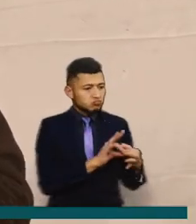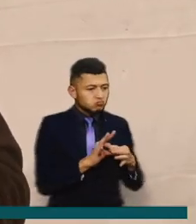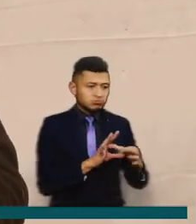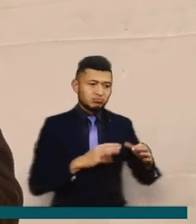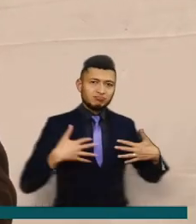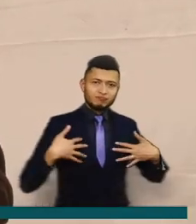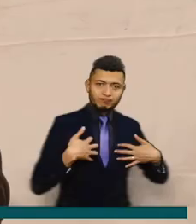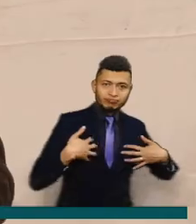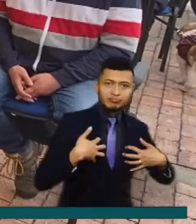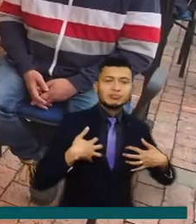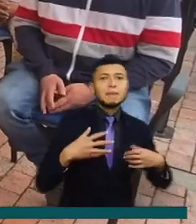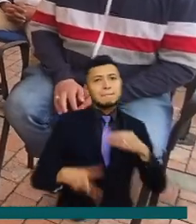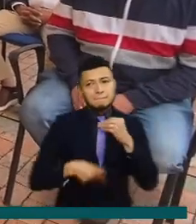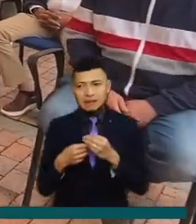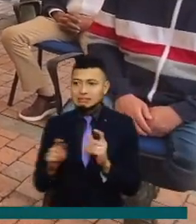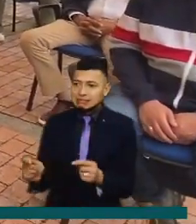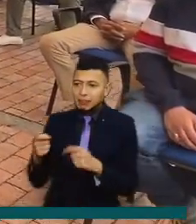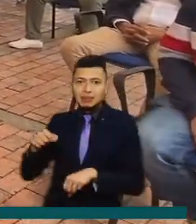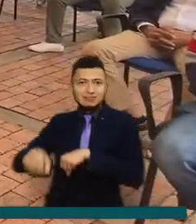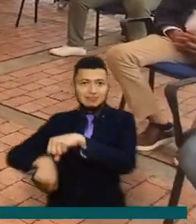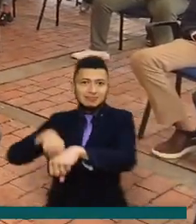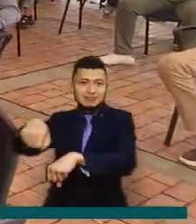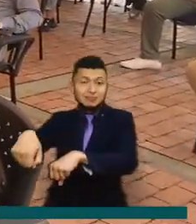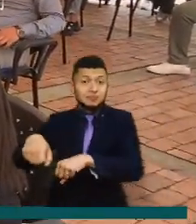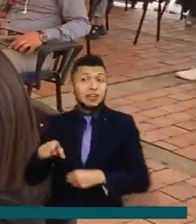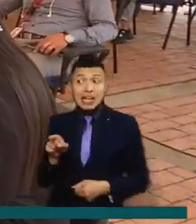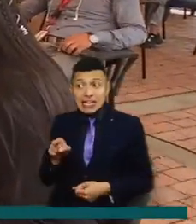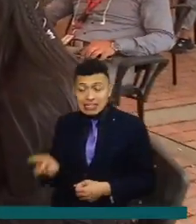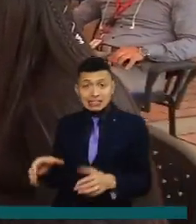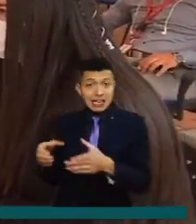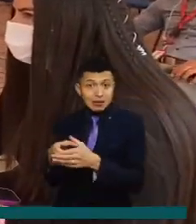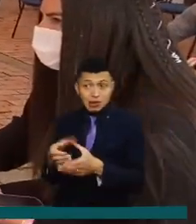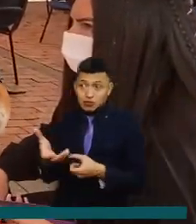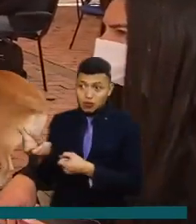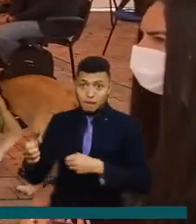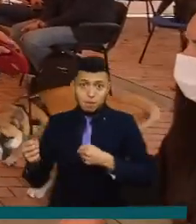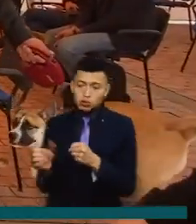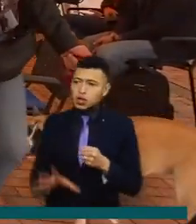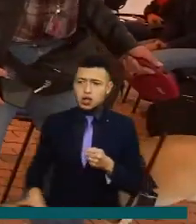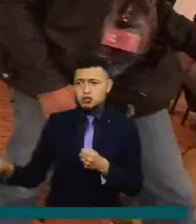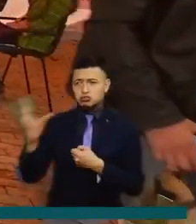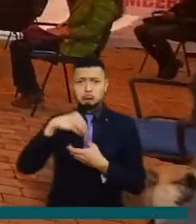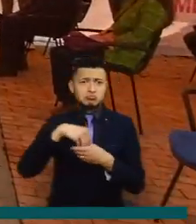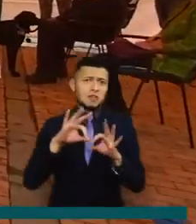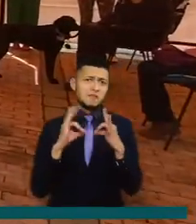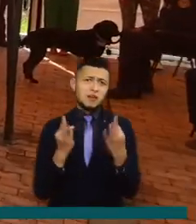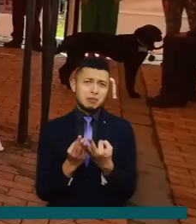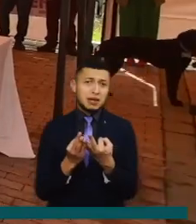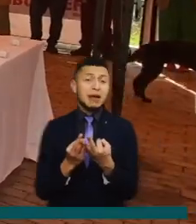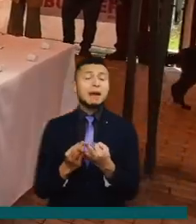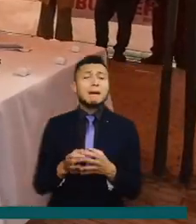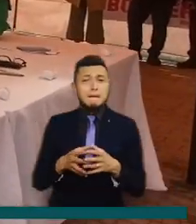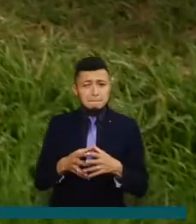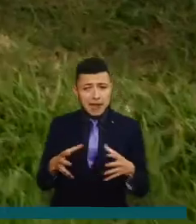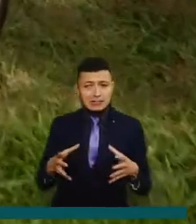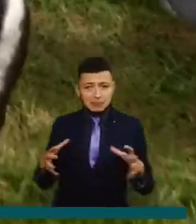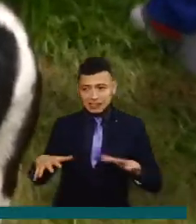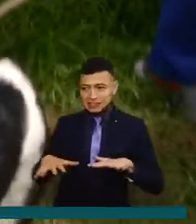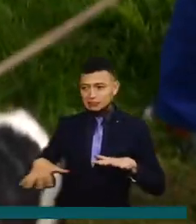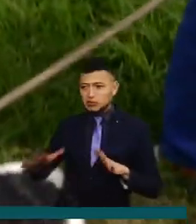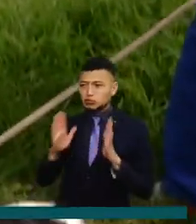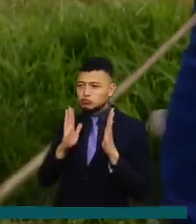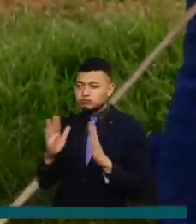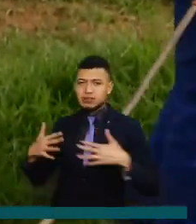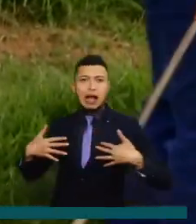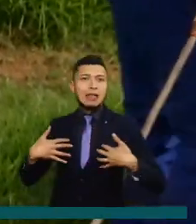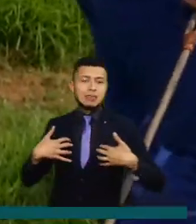programa de Salvando Patas. Para este equipo de Bomberos Bogotá, todos hacen parte de la familia y por eso cada vez ofrecen más espacios para